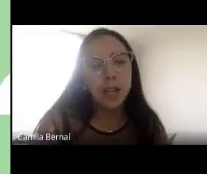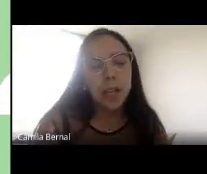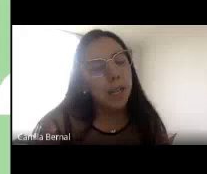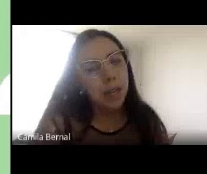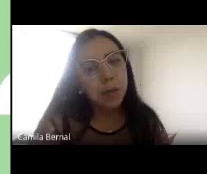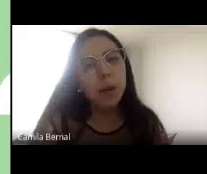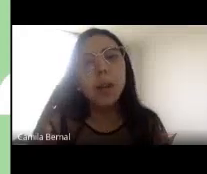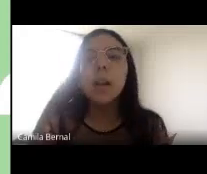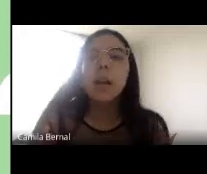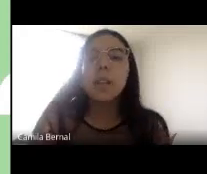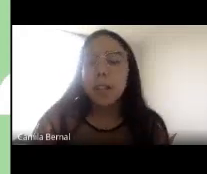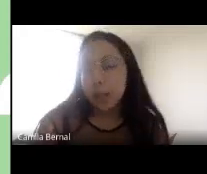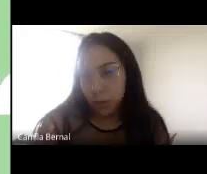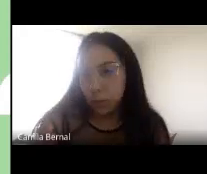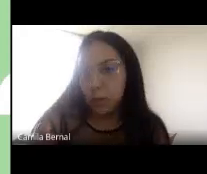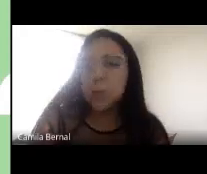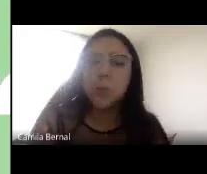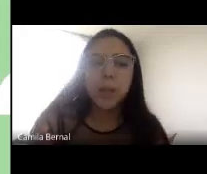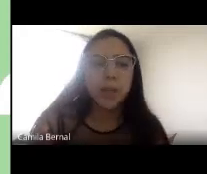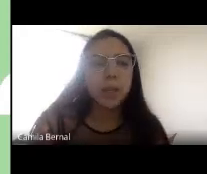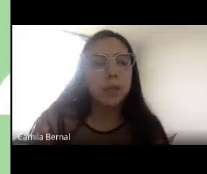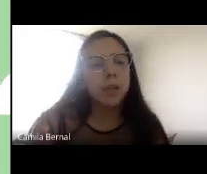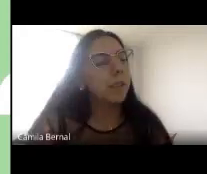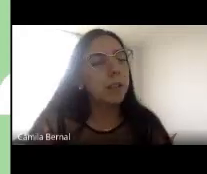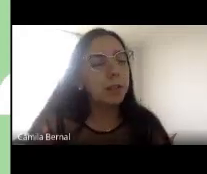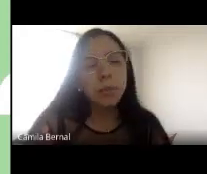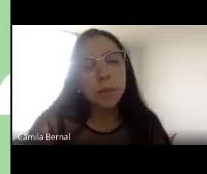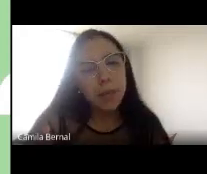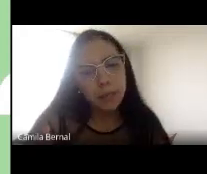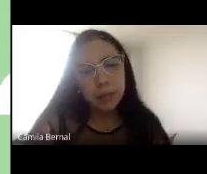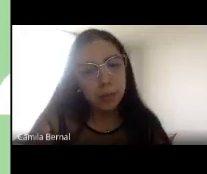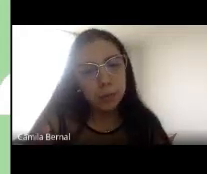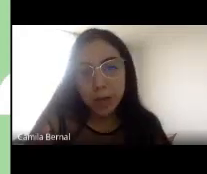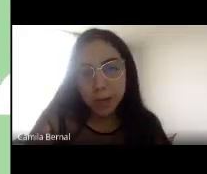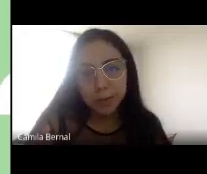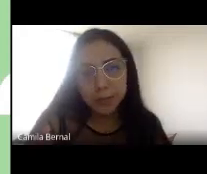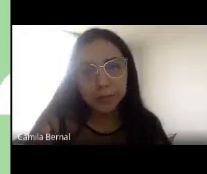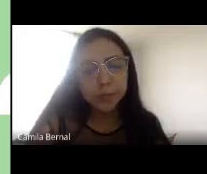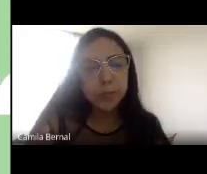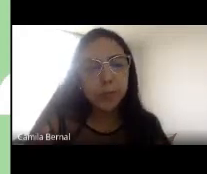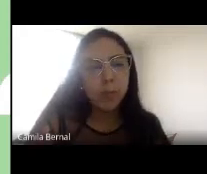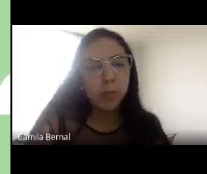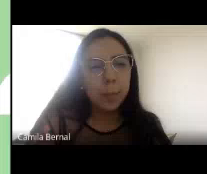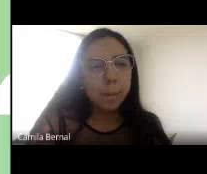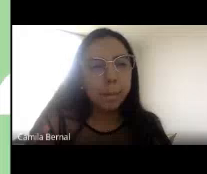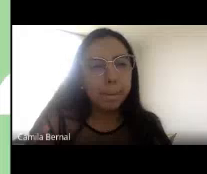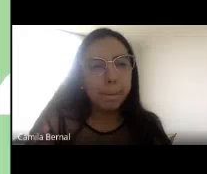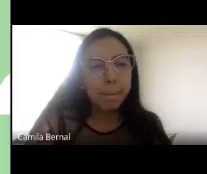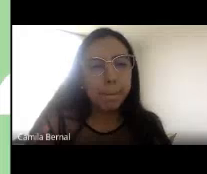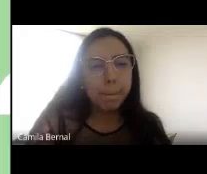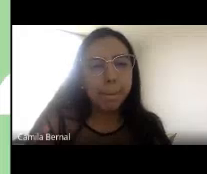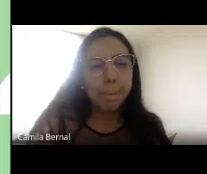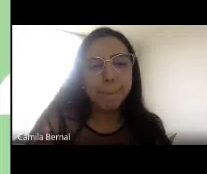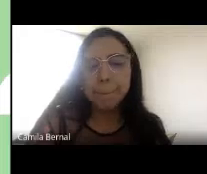de la calidad del agua, si la consumimos, puede generar una afectación para la salud humana.